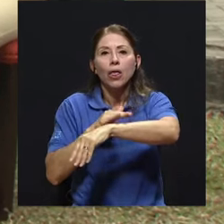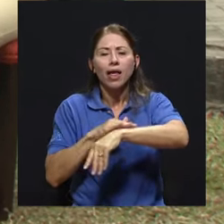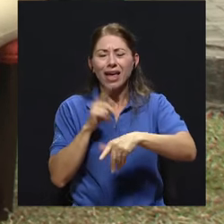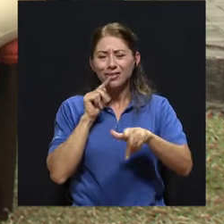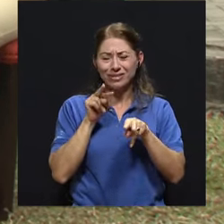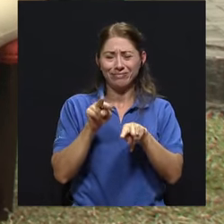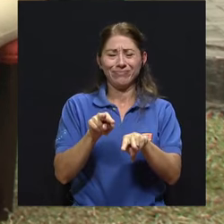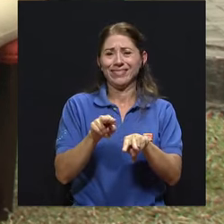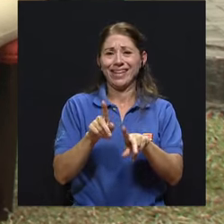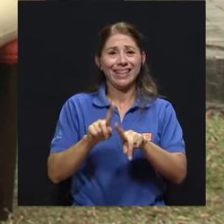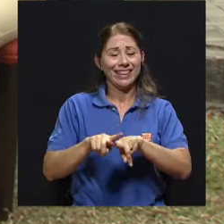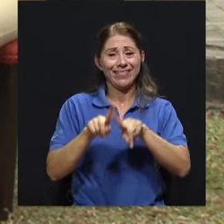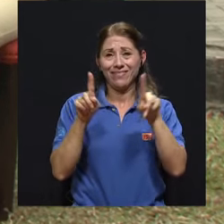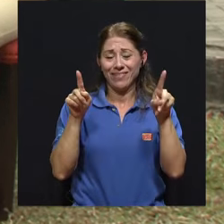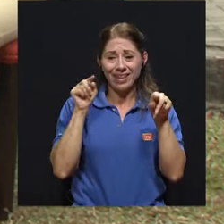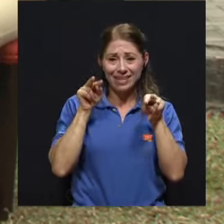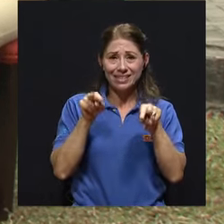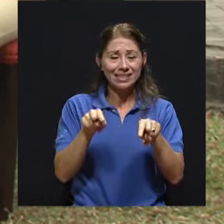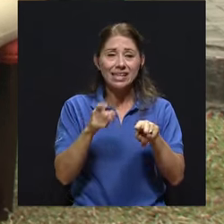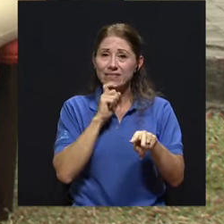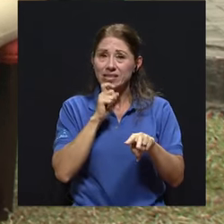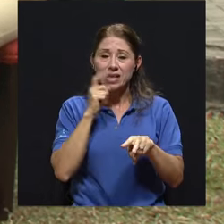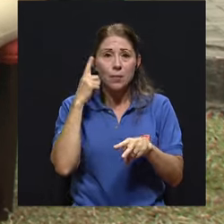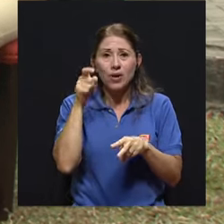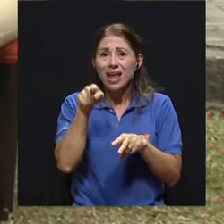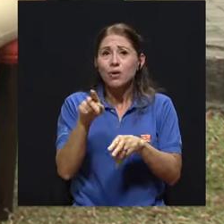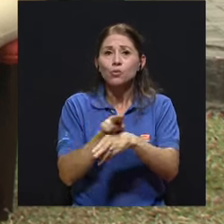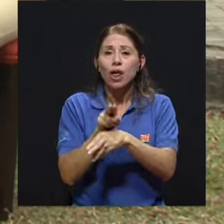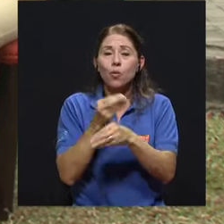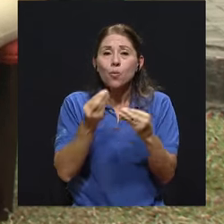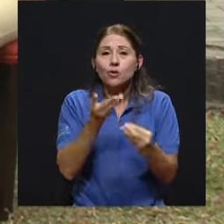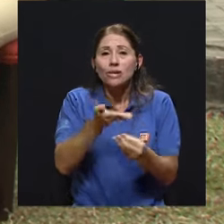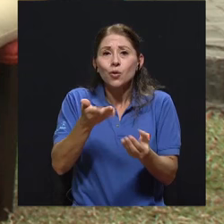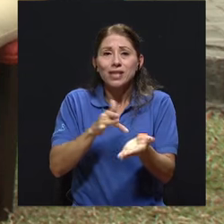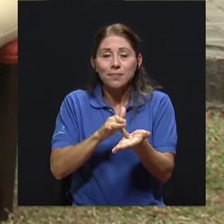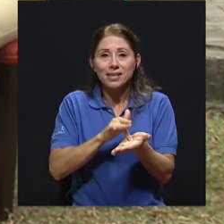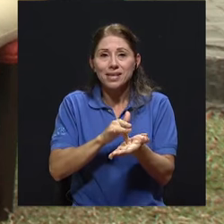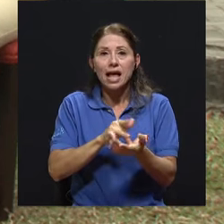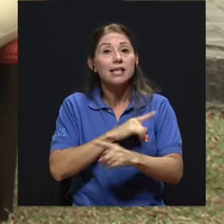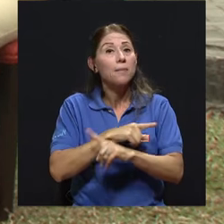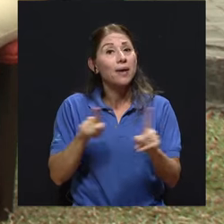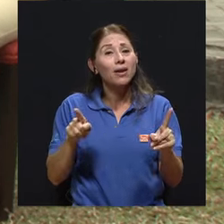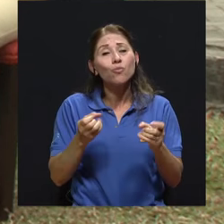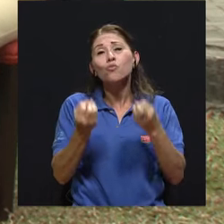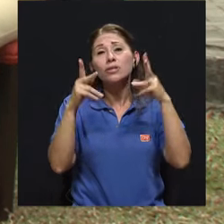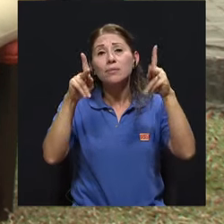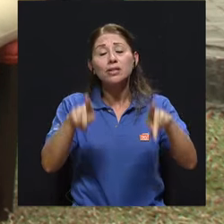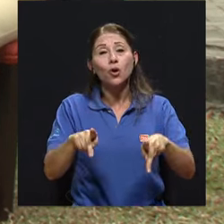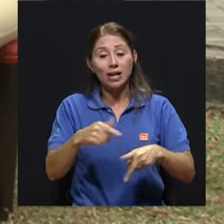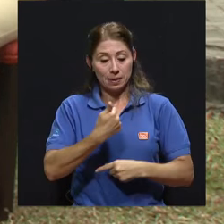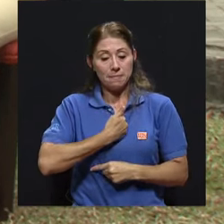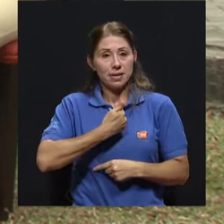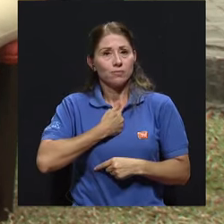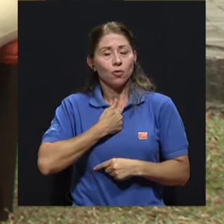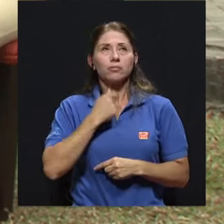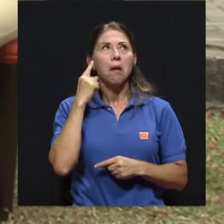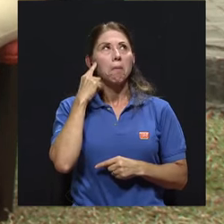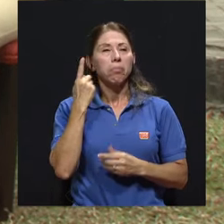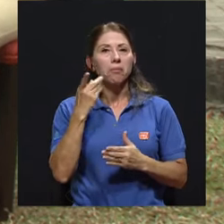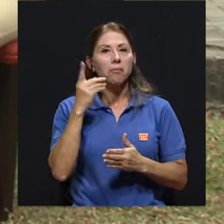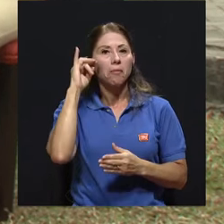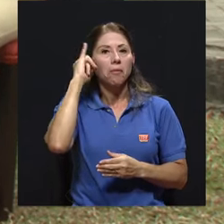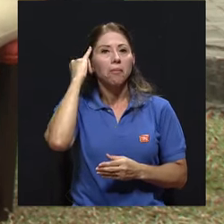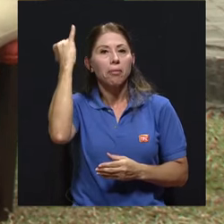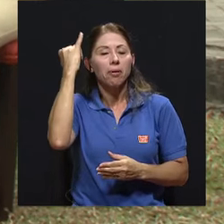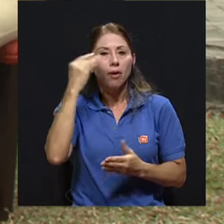poder diferenciar por ponerse tanta cosa. Pero la automedicación en nuestro medio es de todos los días. Y es que en dermatología es...